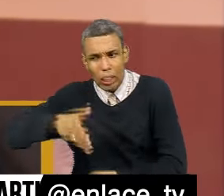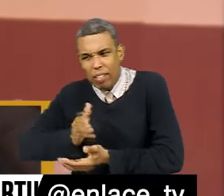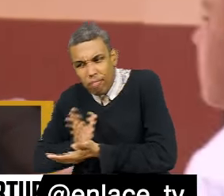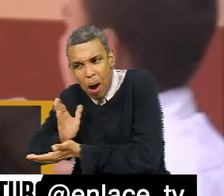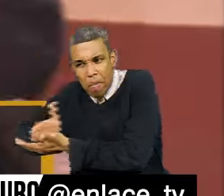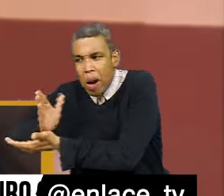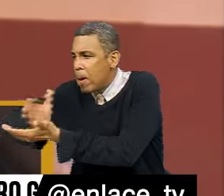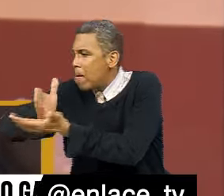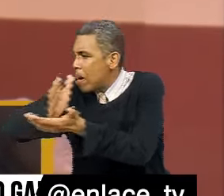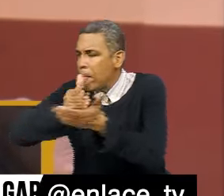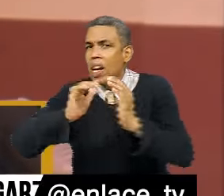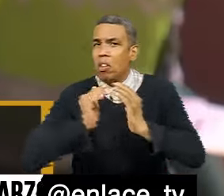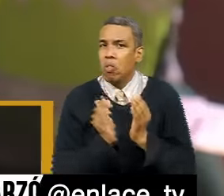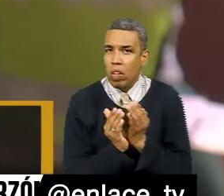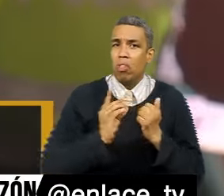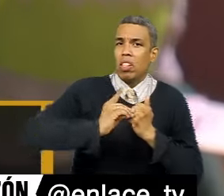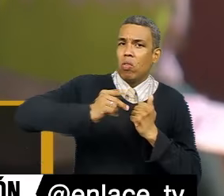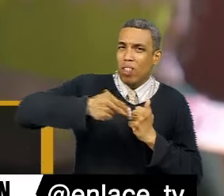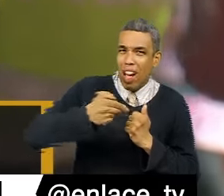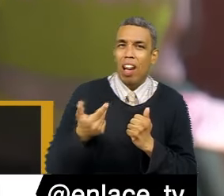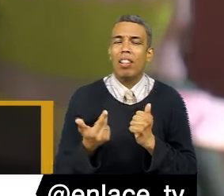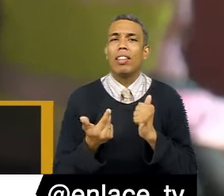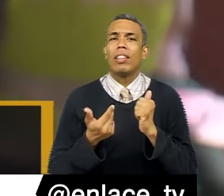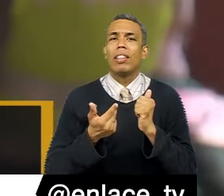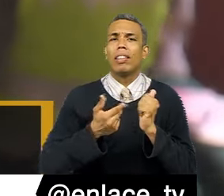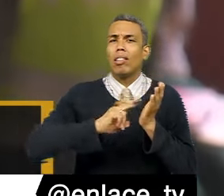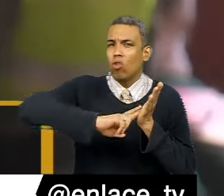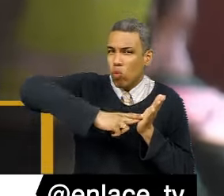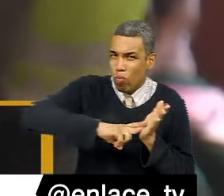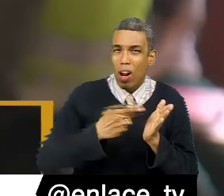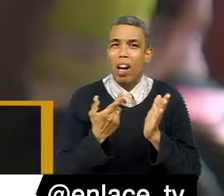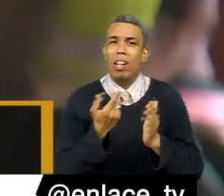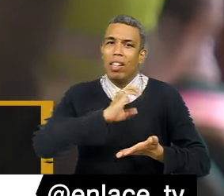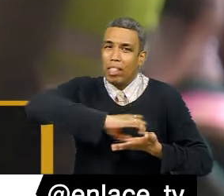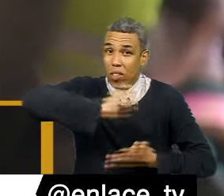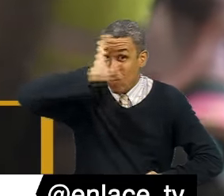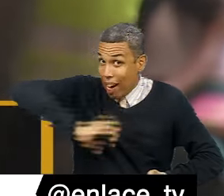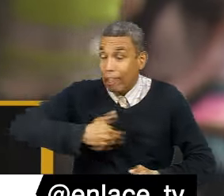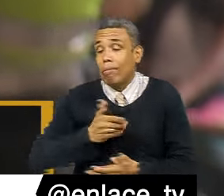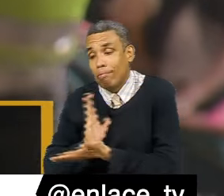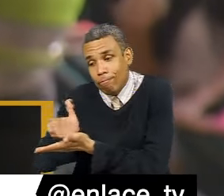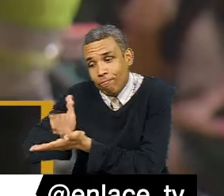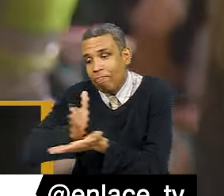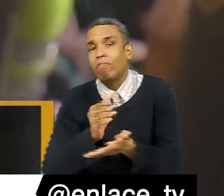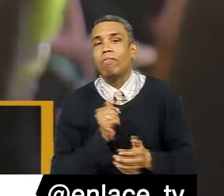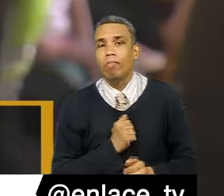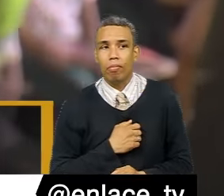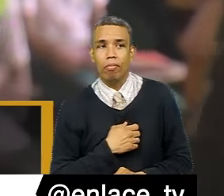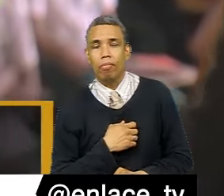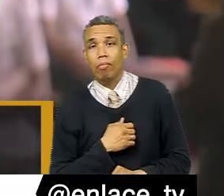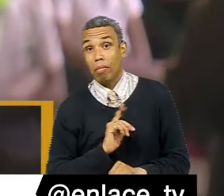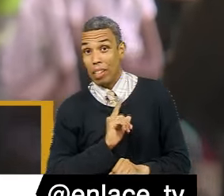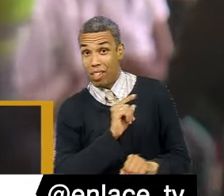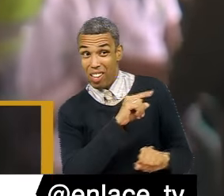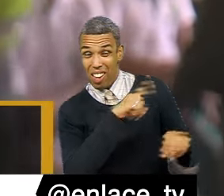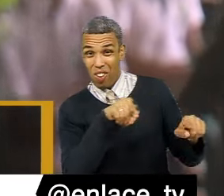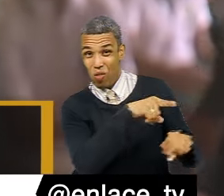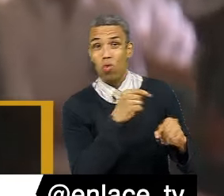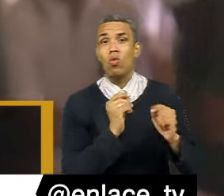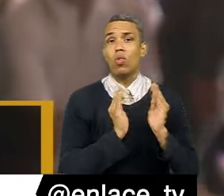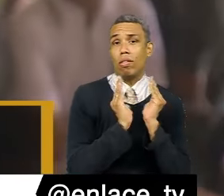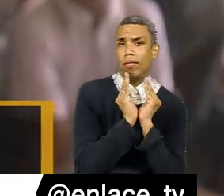educativas realizando esta actividad. Un buen número de efectivos de la policía fueron empleados para esta inspección que contó con el acompañamiento de funcionarios del